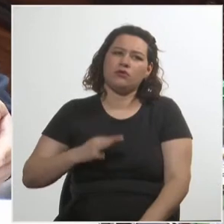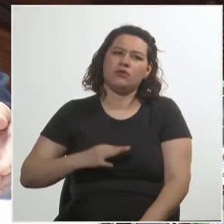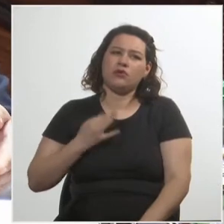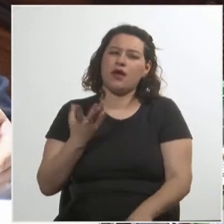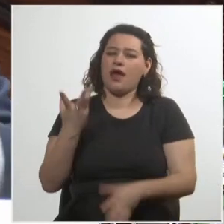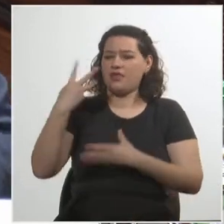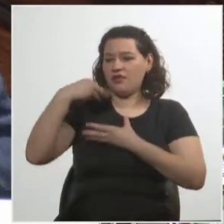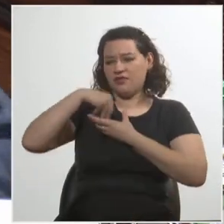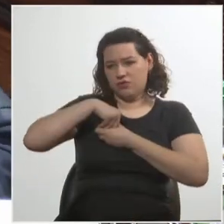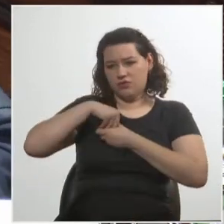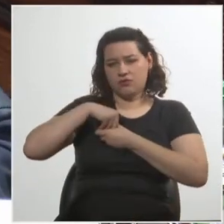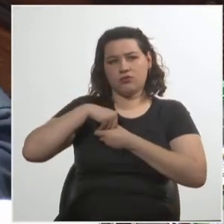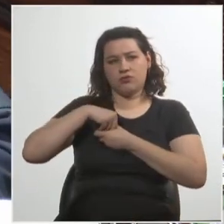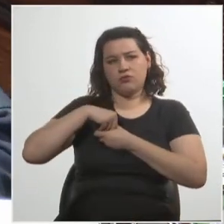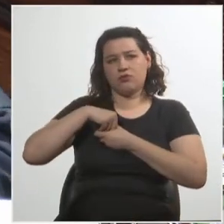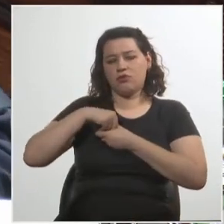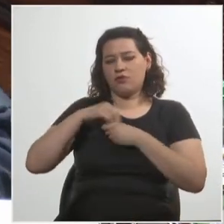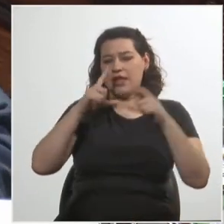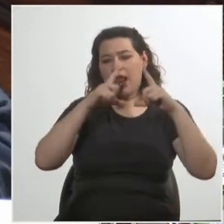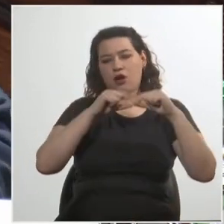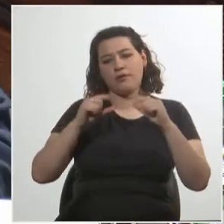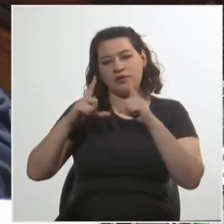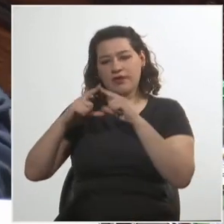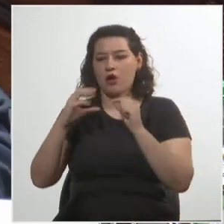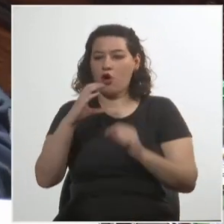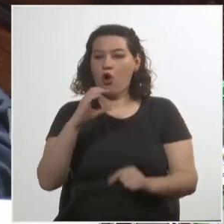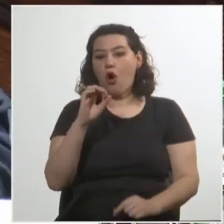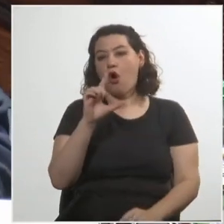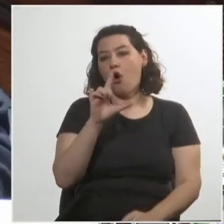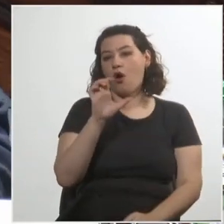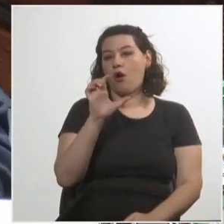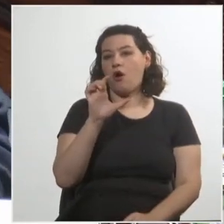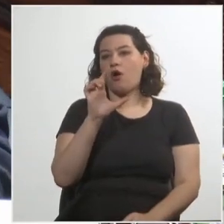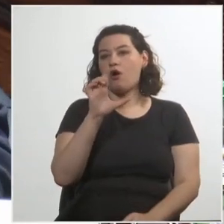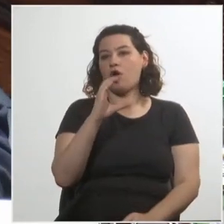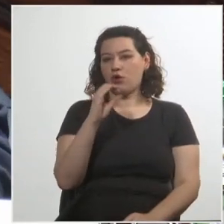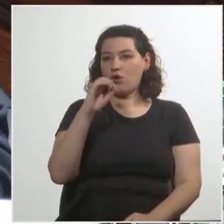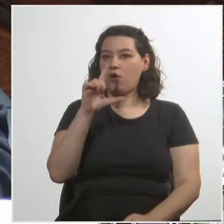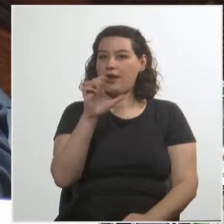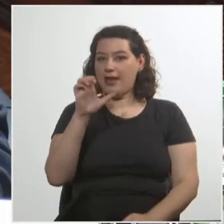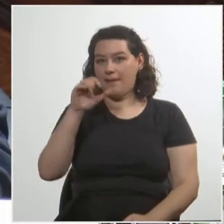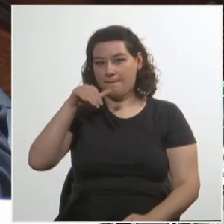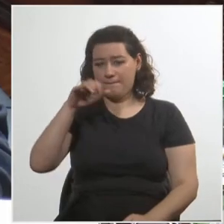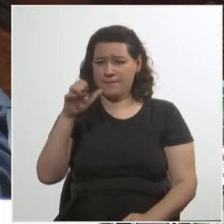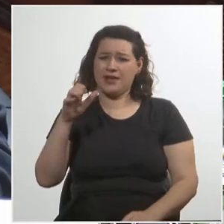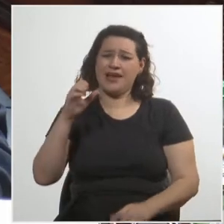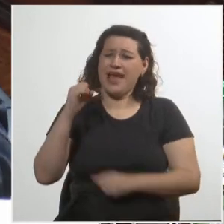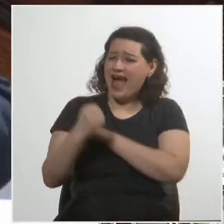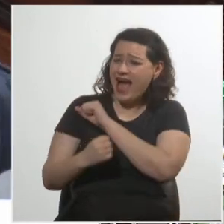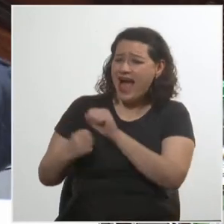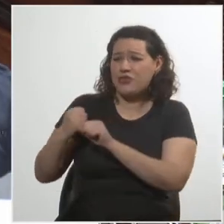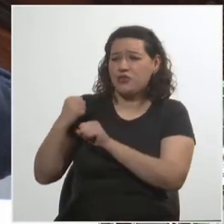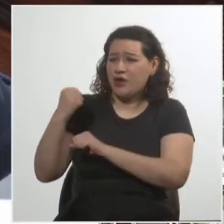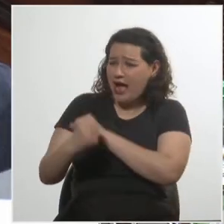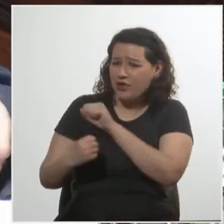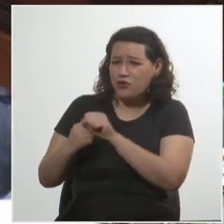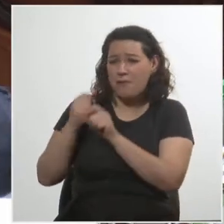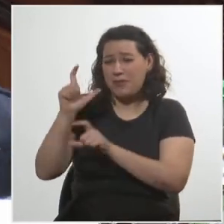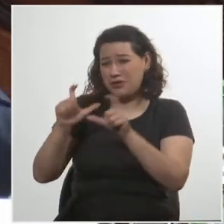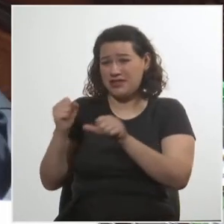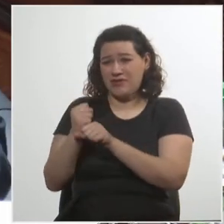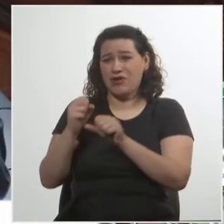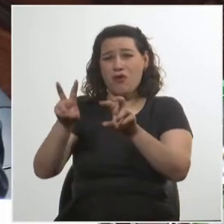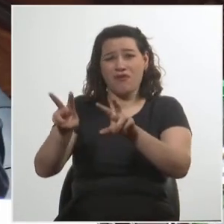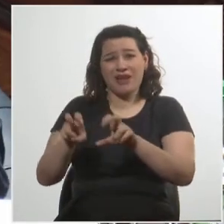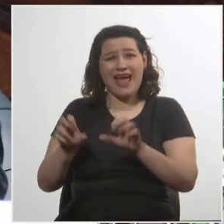adentro y desde afuera de la cooperativa los años que han dejado de cobrar los productores cuánto han